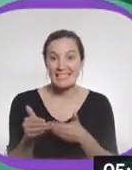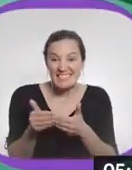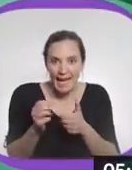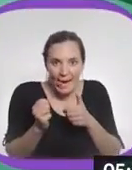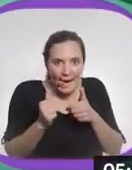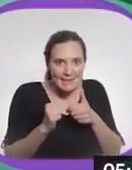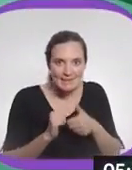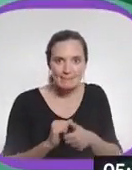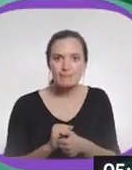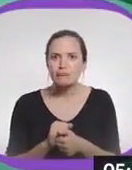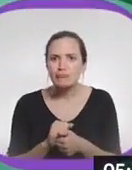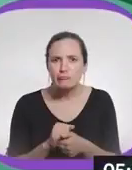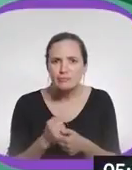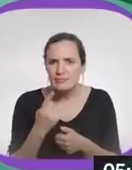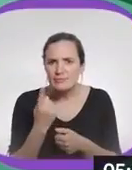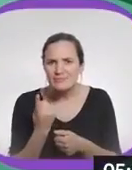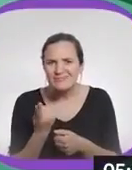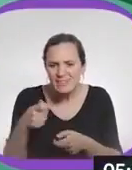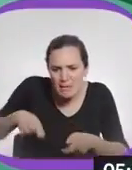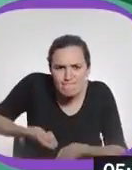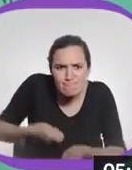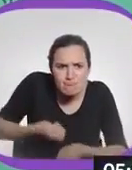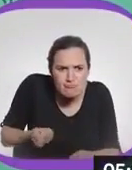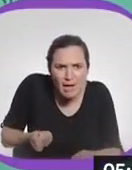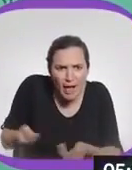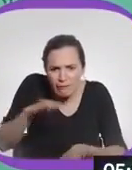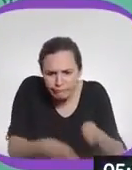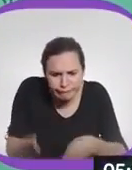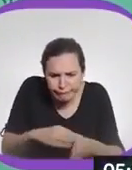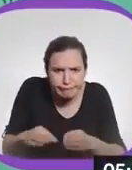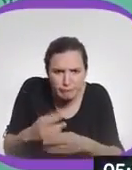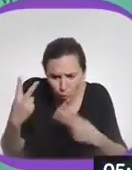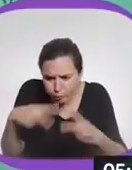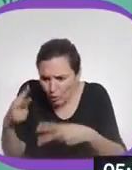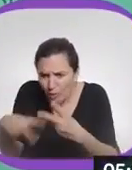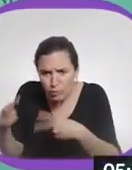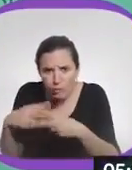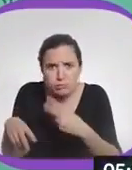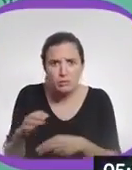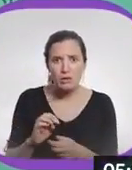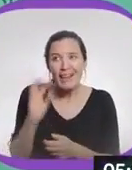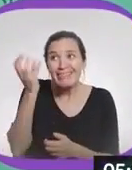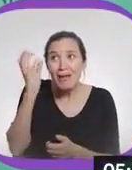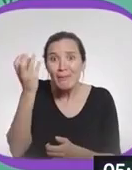Estuvo cerca. Sparky, debes buscar las varitas que enterraste. Vamos, chico, busca las varitas.